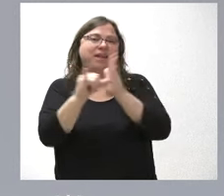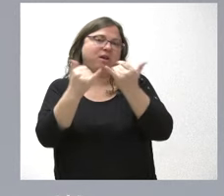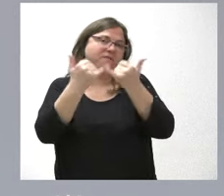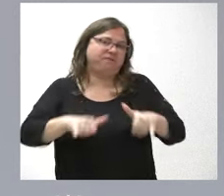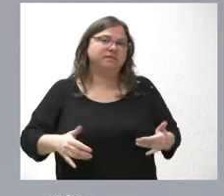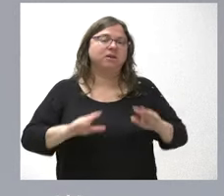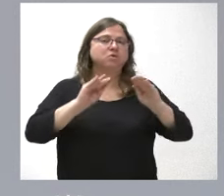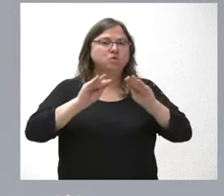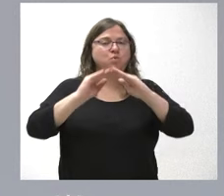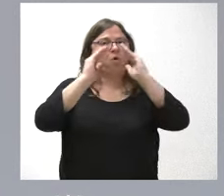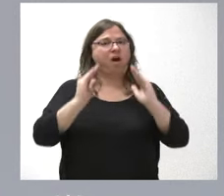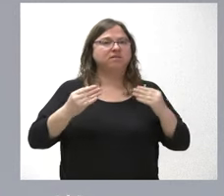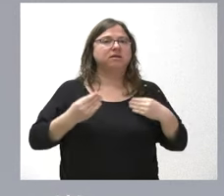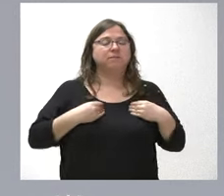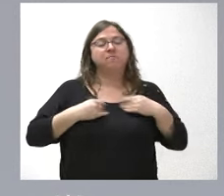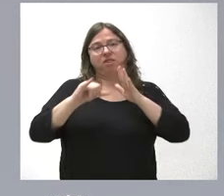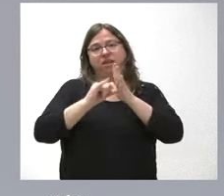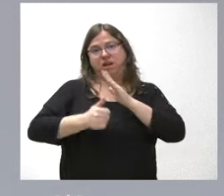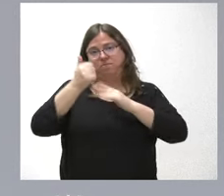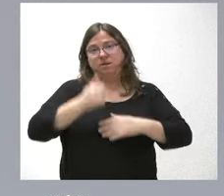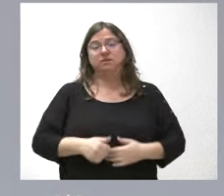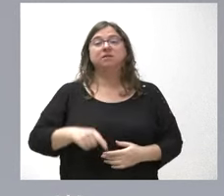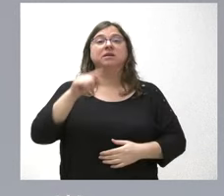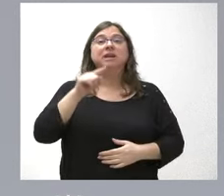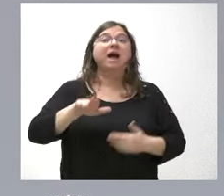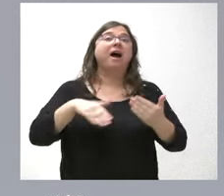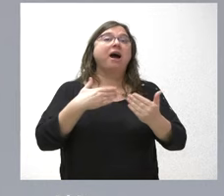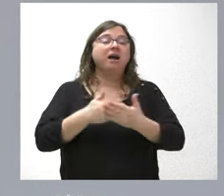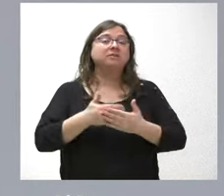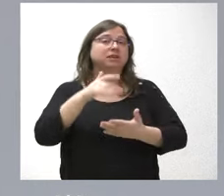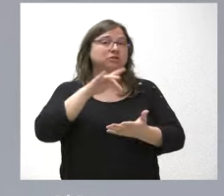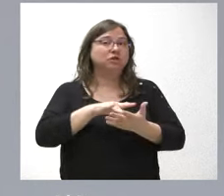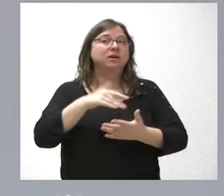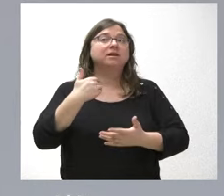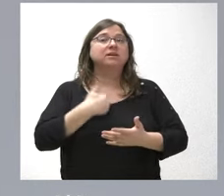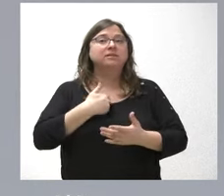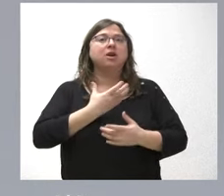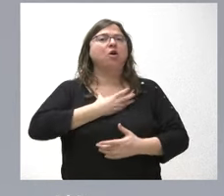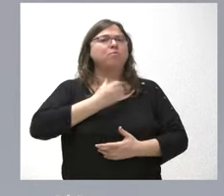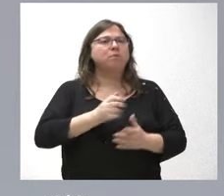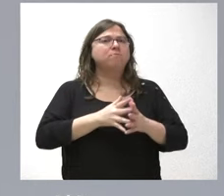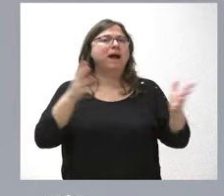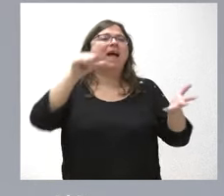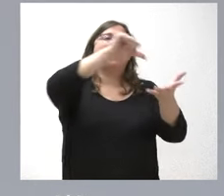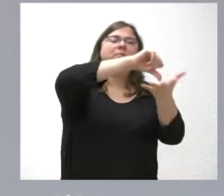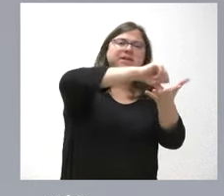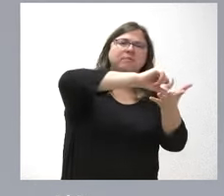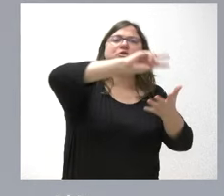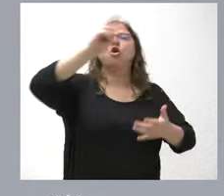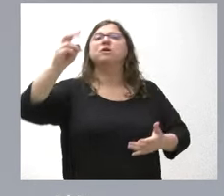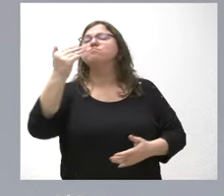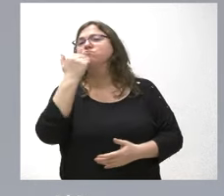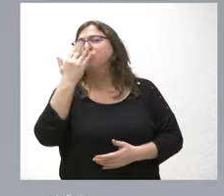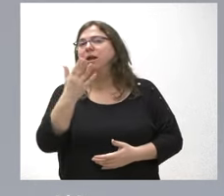a sus domicilios por mayor proximidad. De ahí al que incluso hayamos acudido a grandes municipios más allá de las capitales. El ejemplo